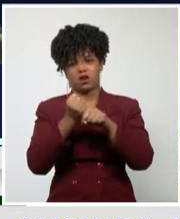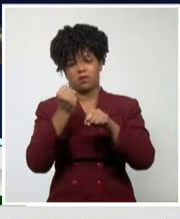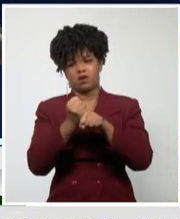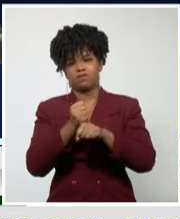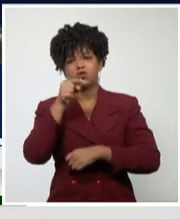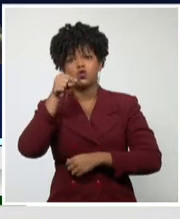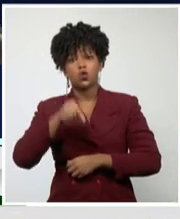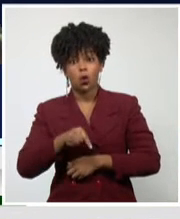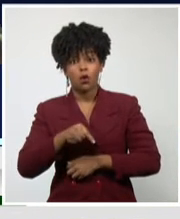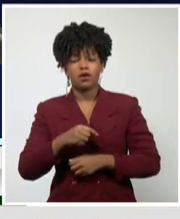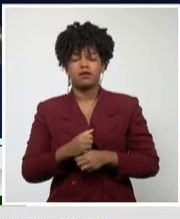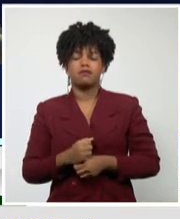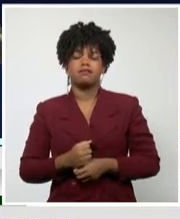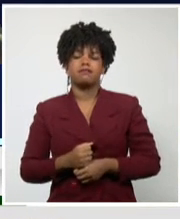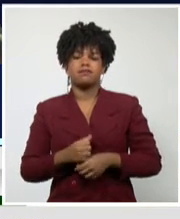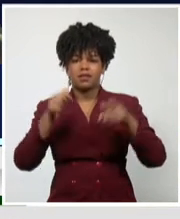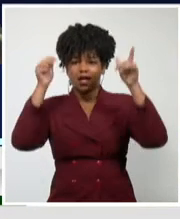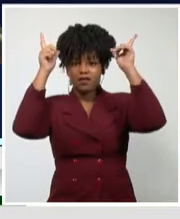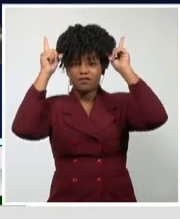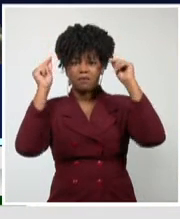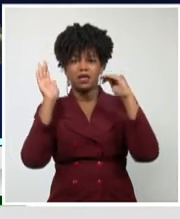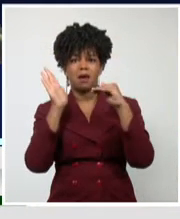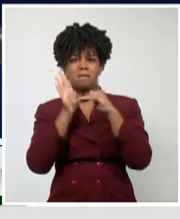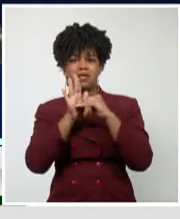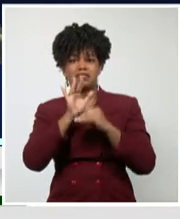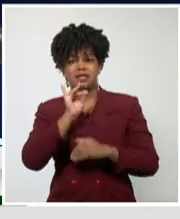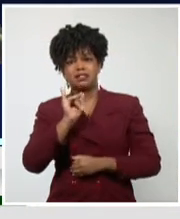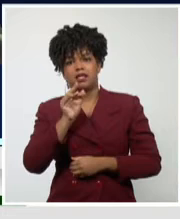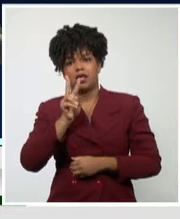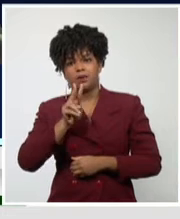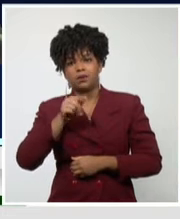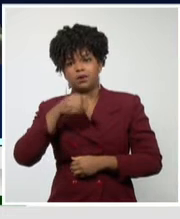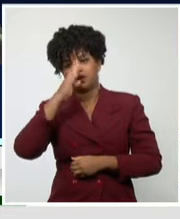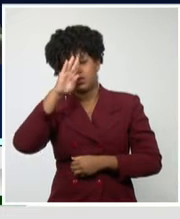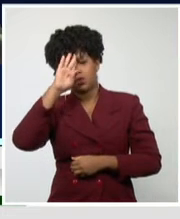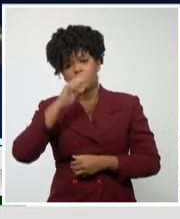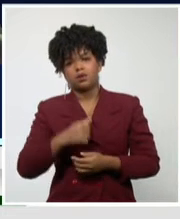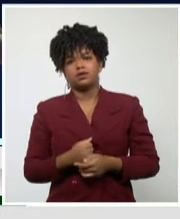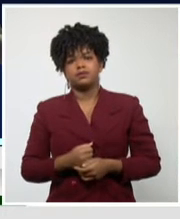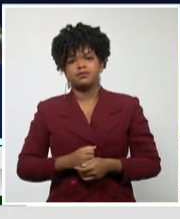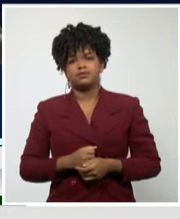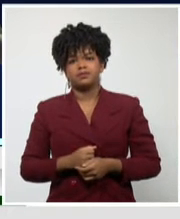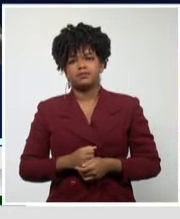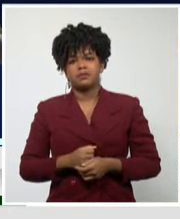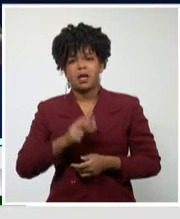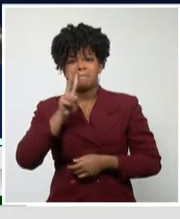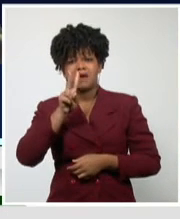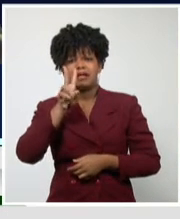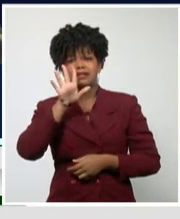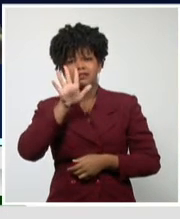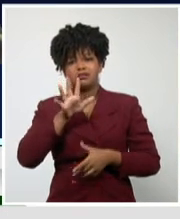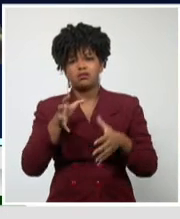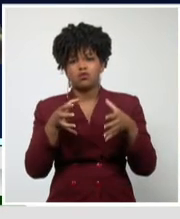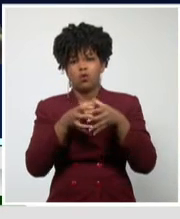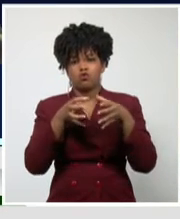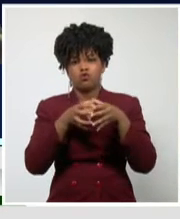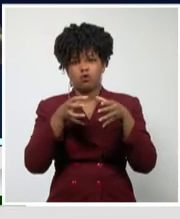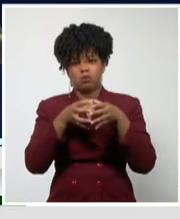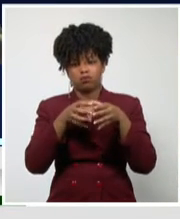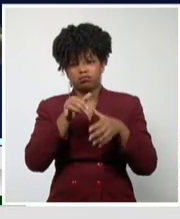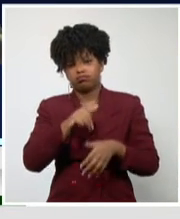presentes 1.062 enfermeros de nuestro país en 25 brigadas cubanas del